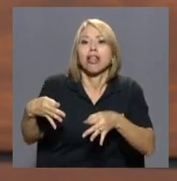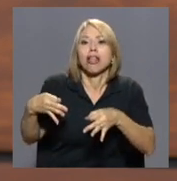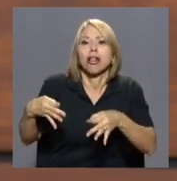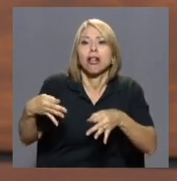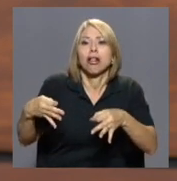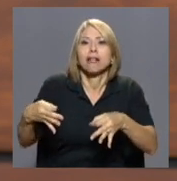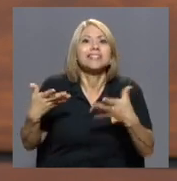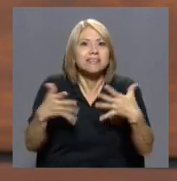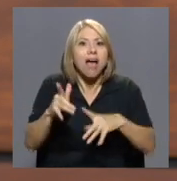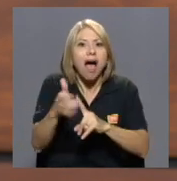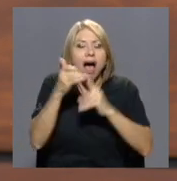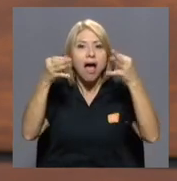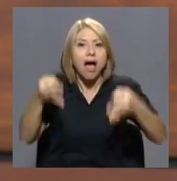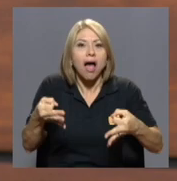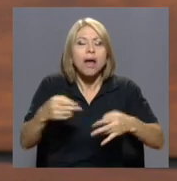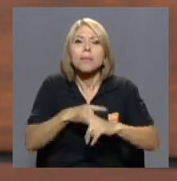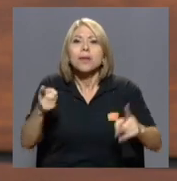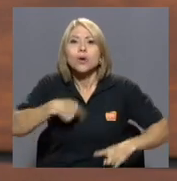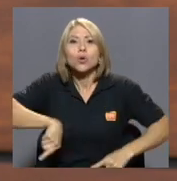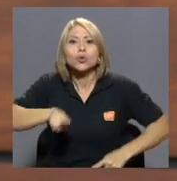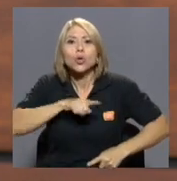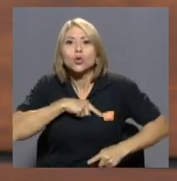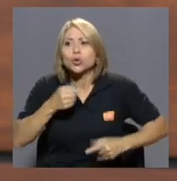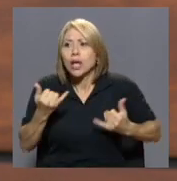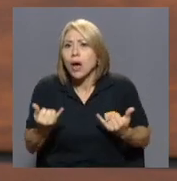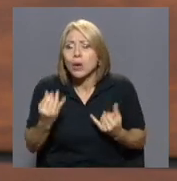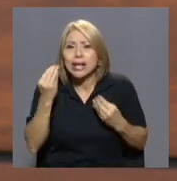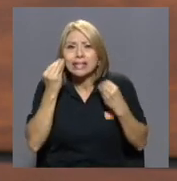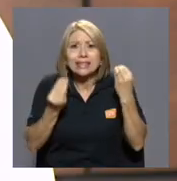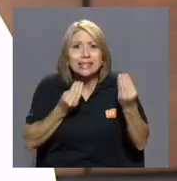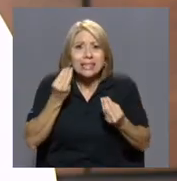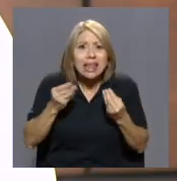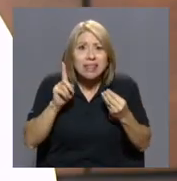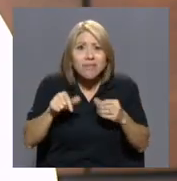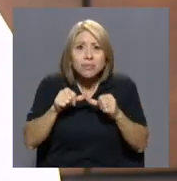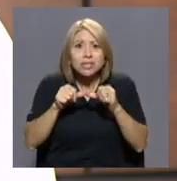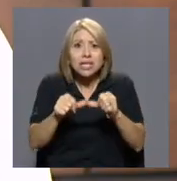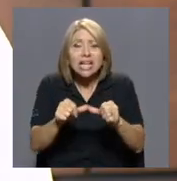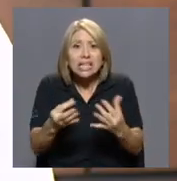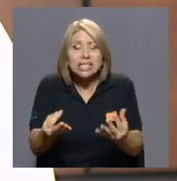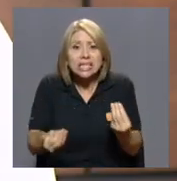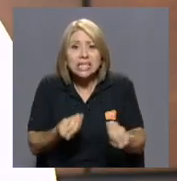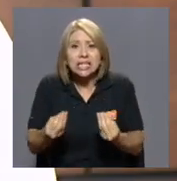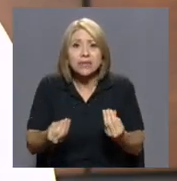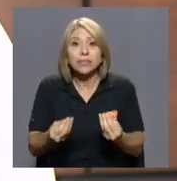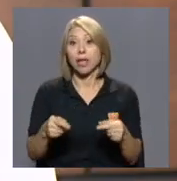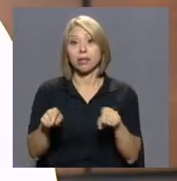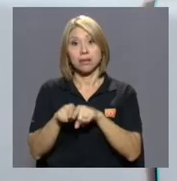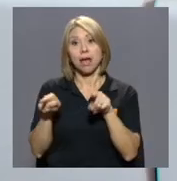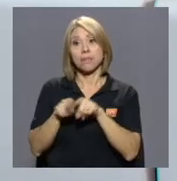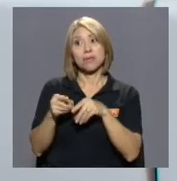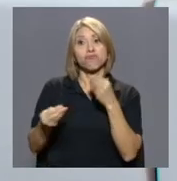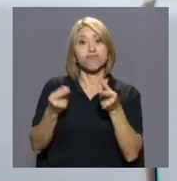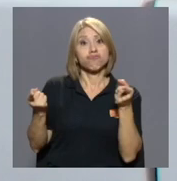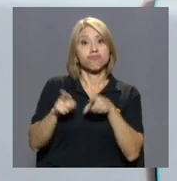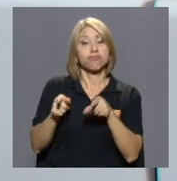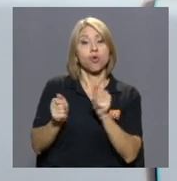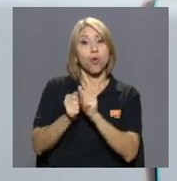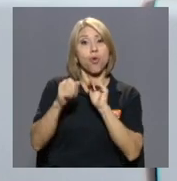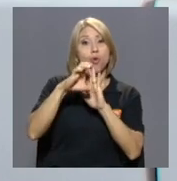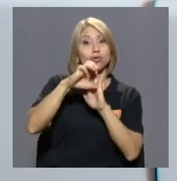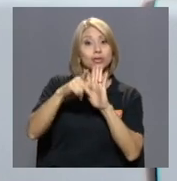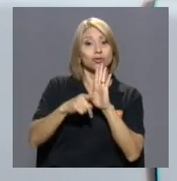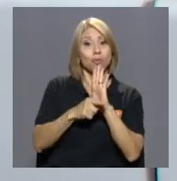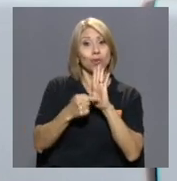Uh-huh. Dejando que el agua nos llegue al cuello en temas país. ¿El otro escollo, la constitución política? Bueno,